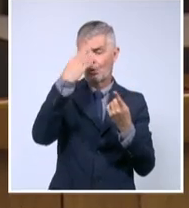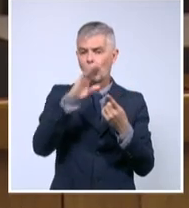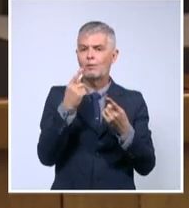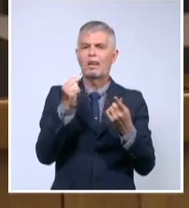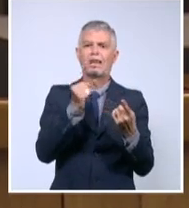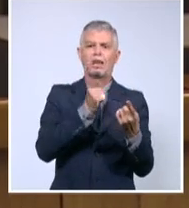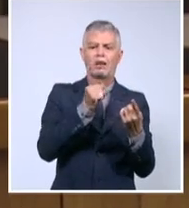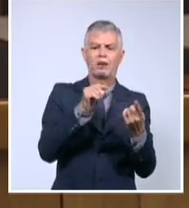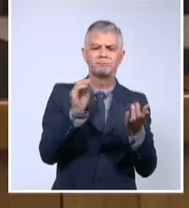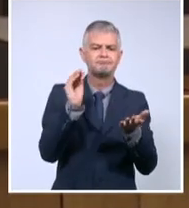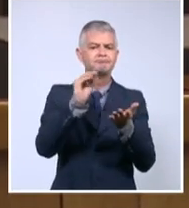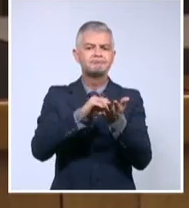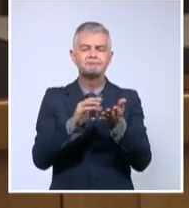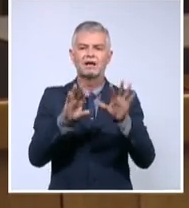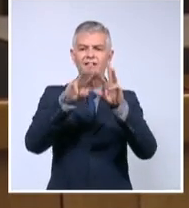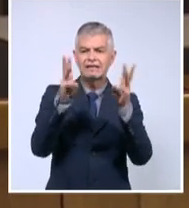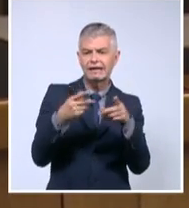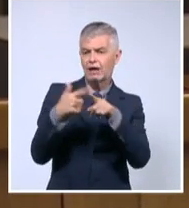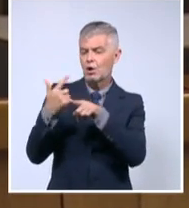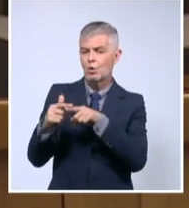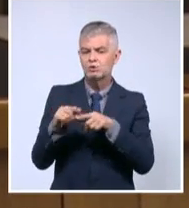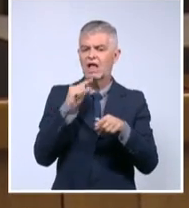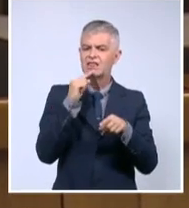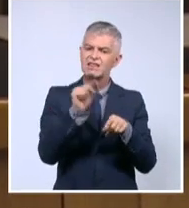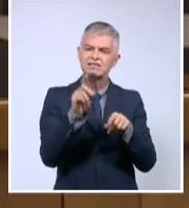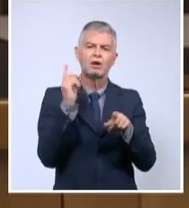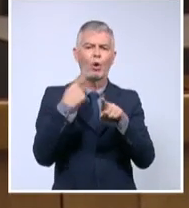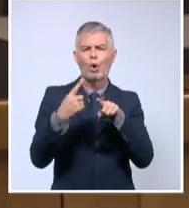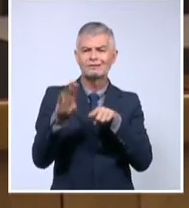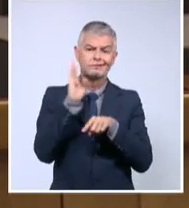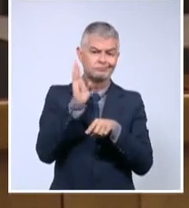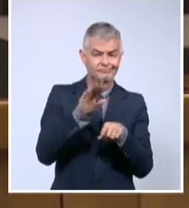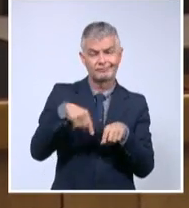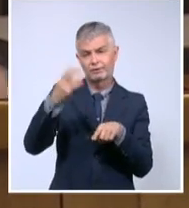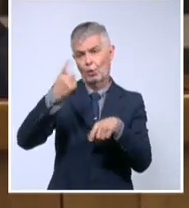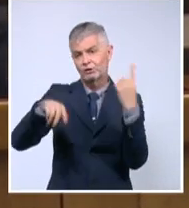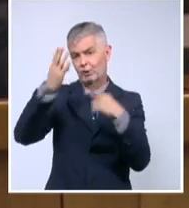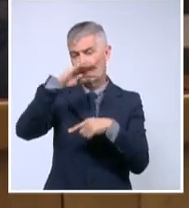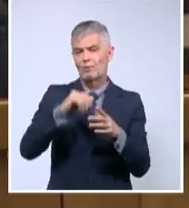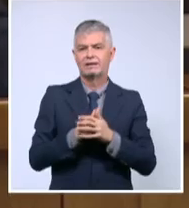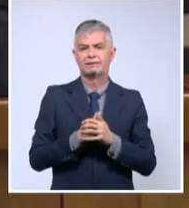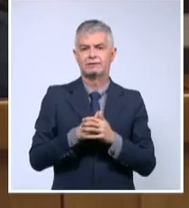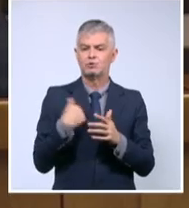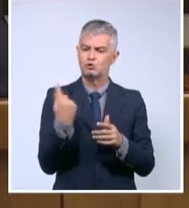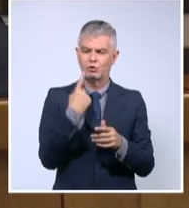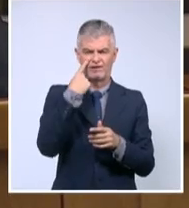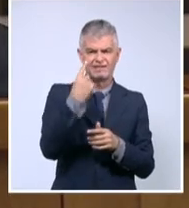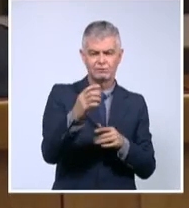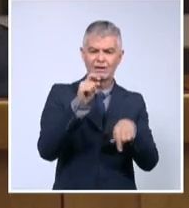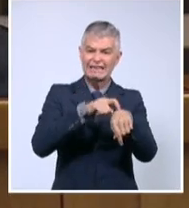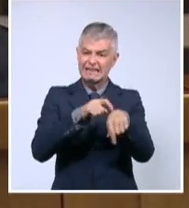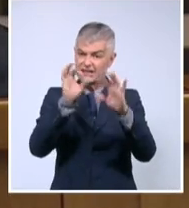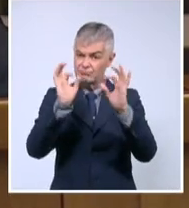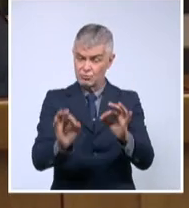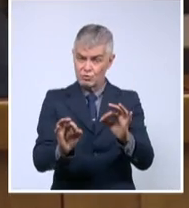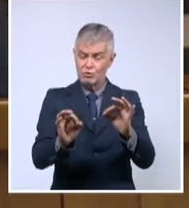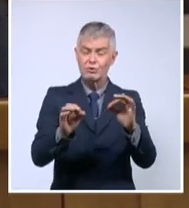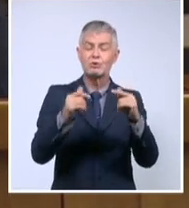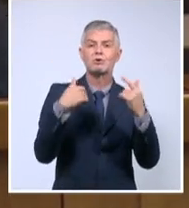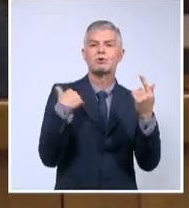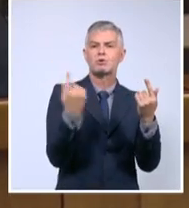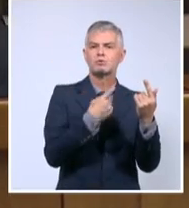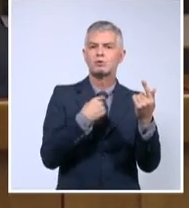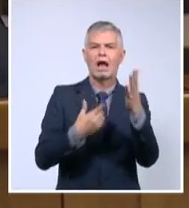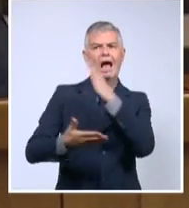financiadas desde el exterior. Hemos visto proyectarse en tiempo real los antiguos y nuevos planes de los